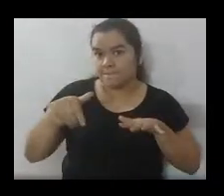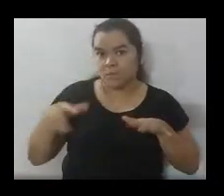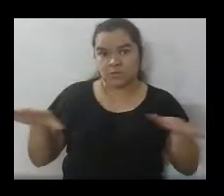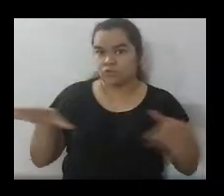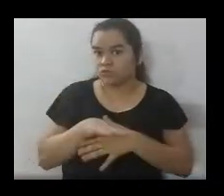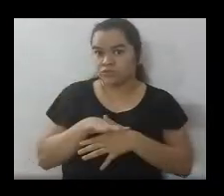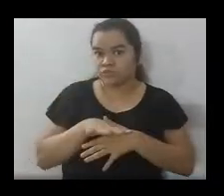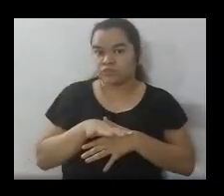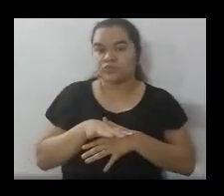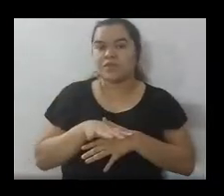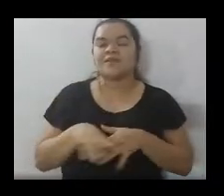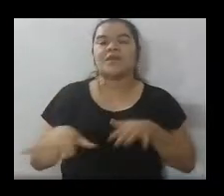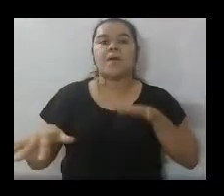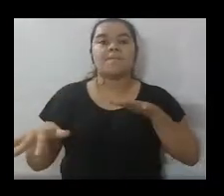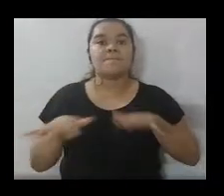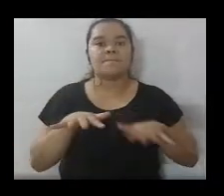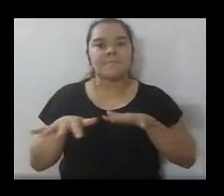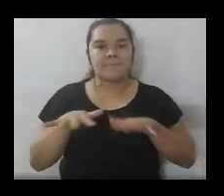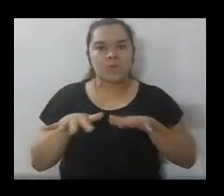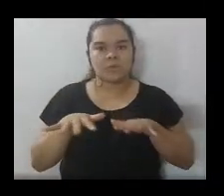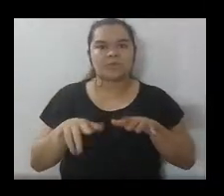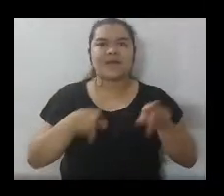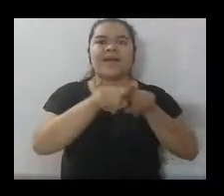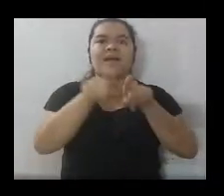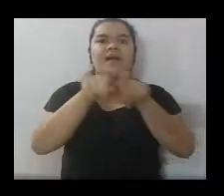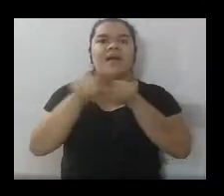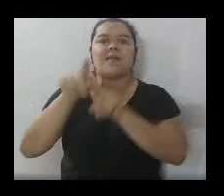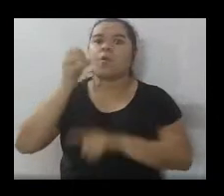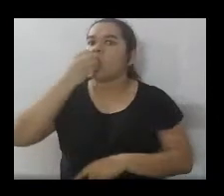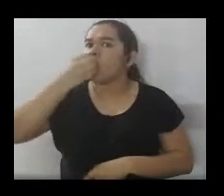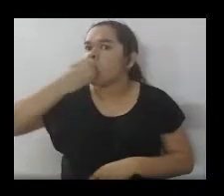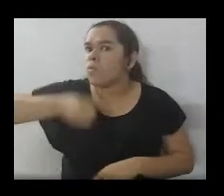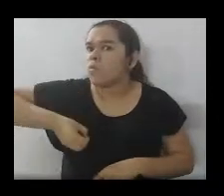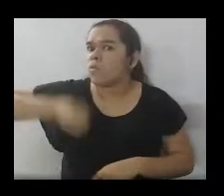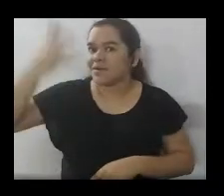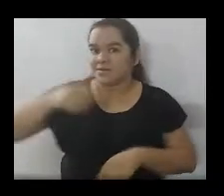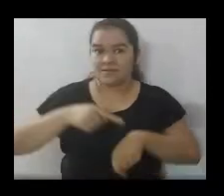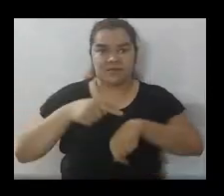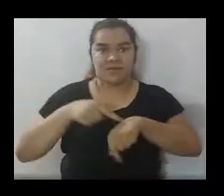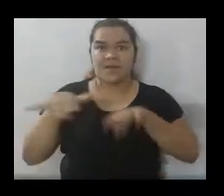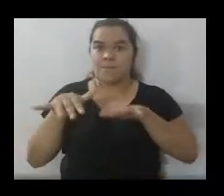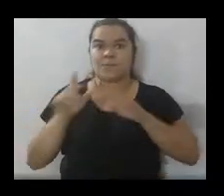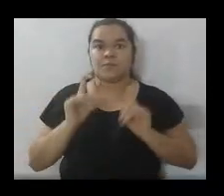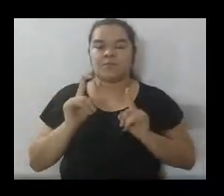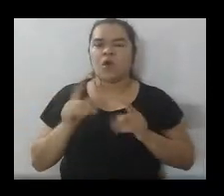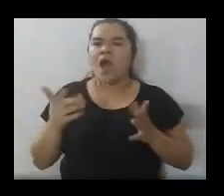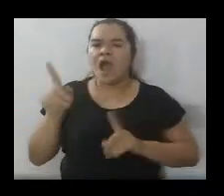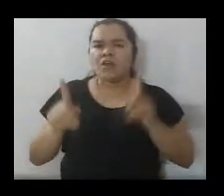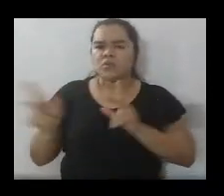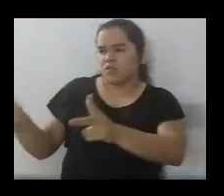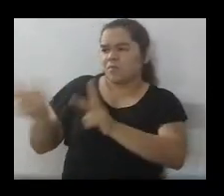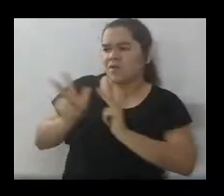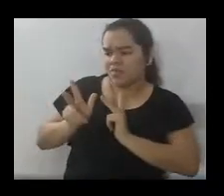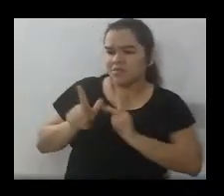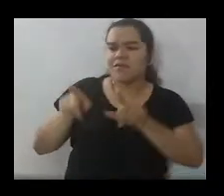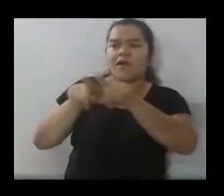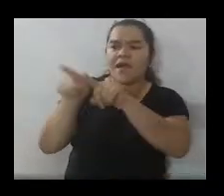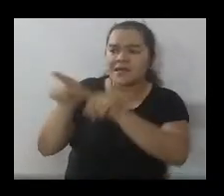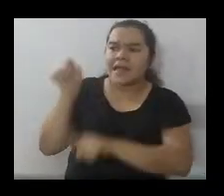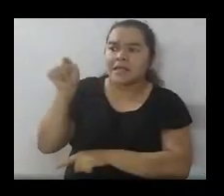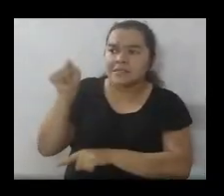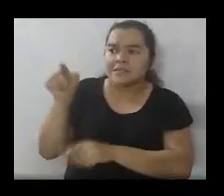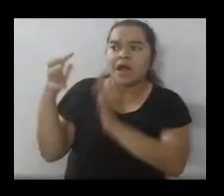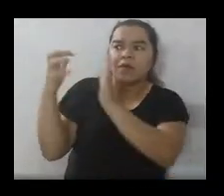es transversal para cualquier carrera de la facultad. Suelen llegar consultas de cómo hago para inscribirme a tal carrera específica. Bueno, la